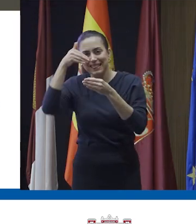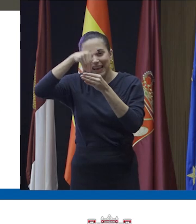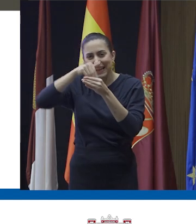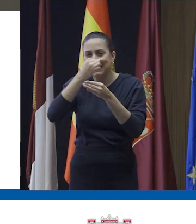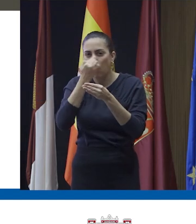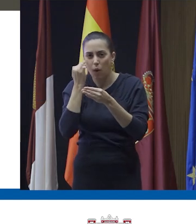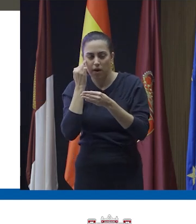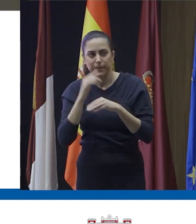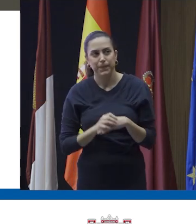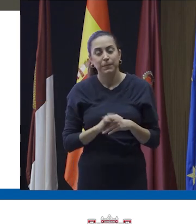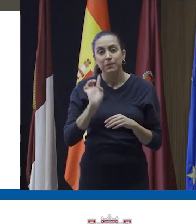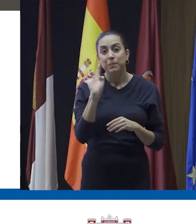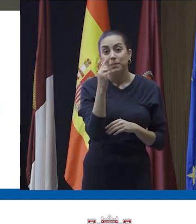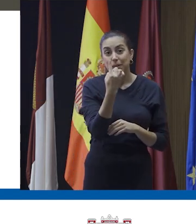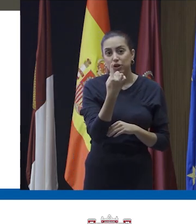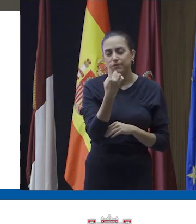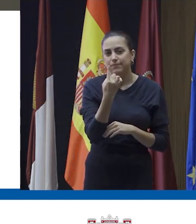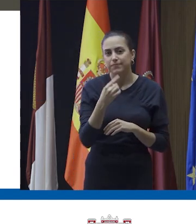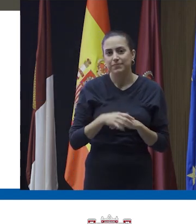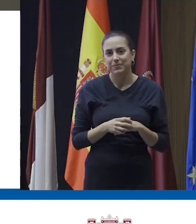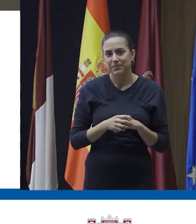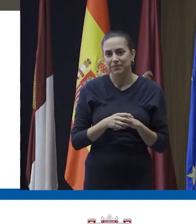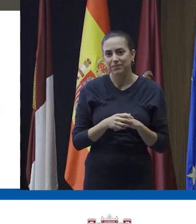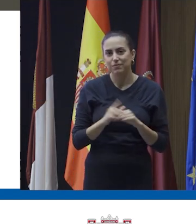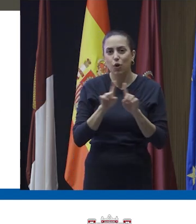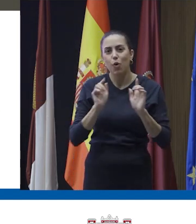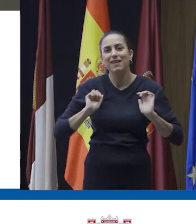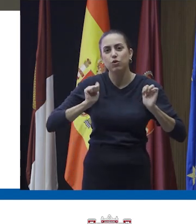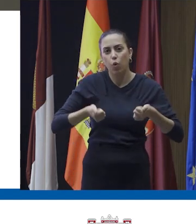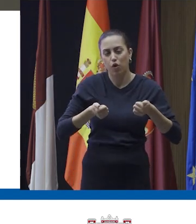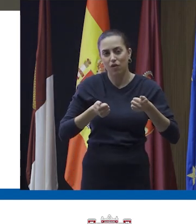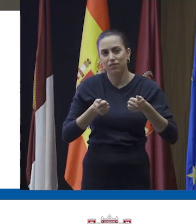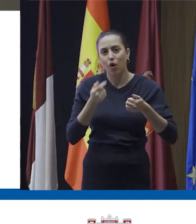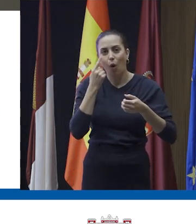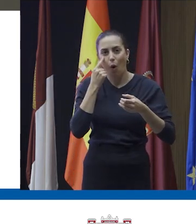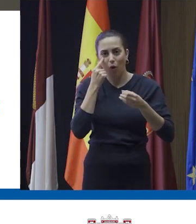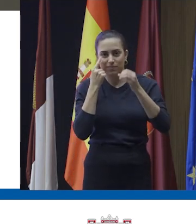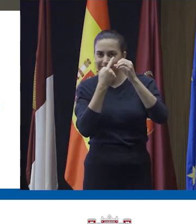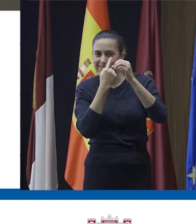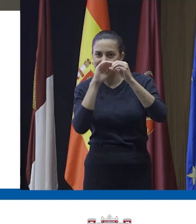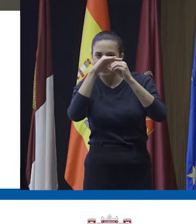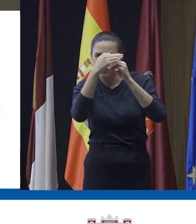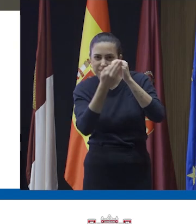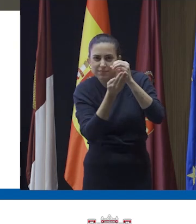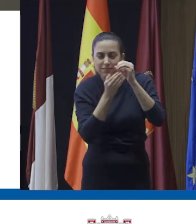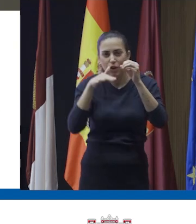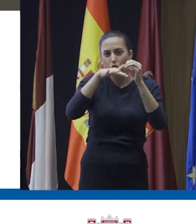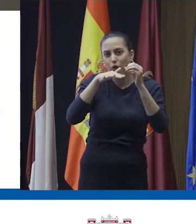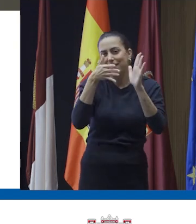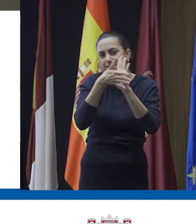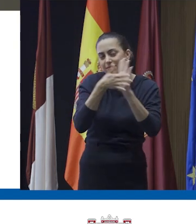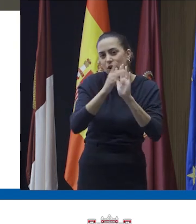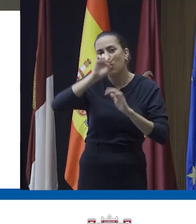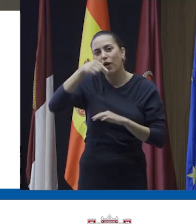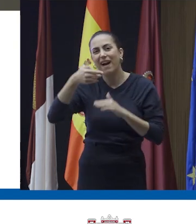lugar pues haremos un paso, una introducción anatómica del tema. Posteriormente pues veremos lo que es una catarata,